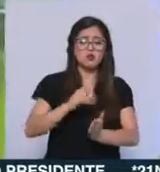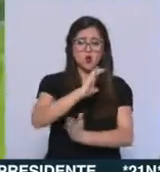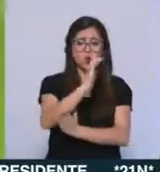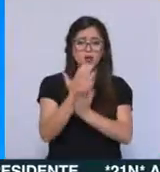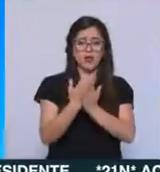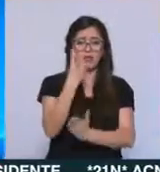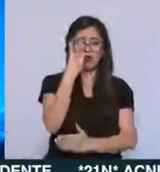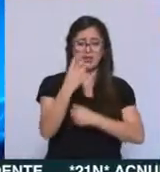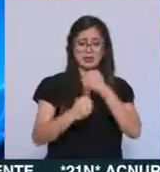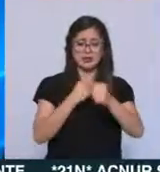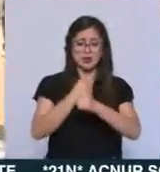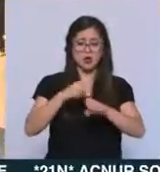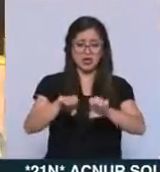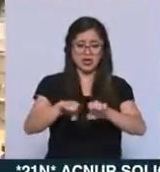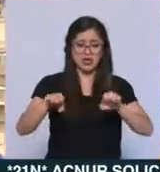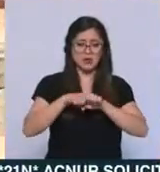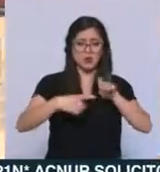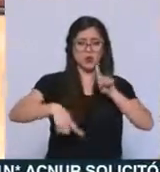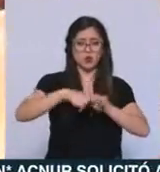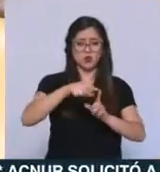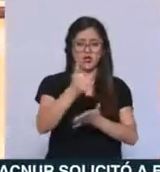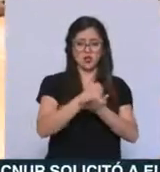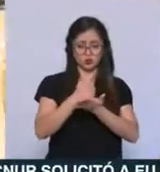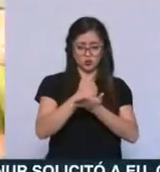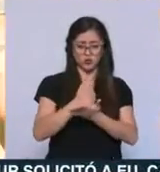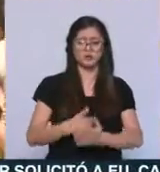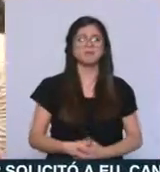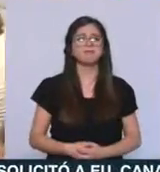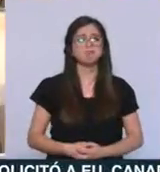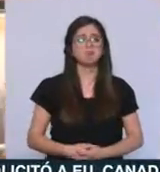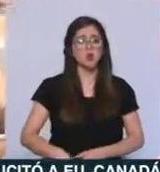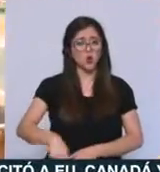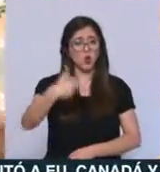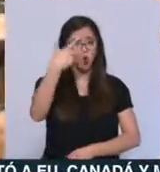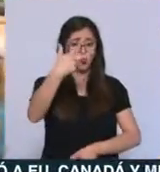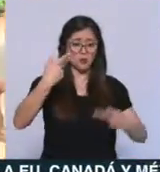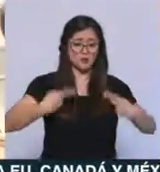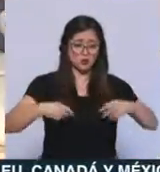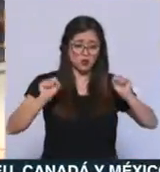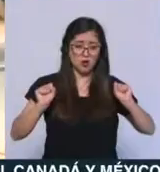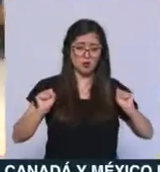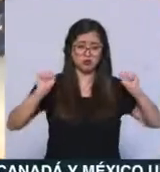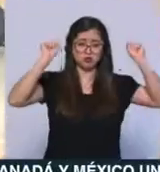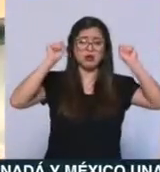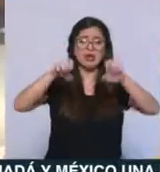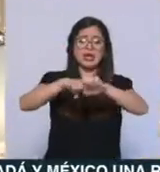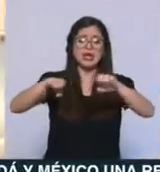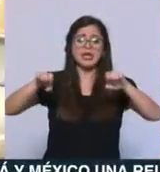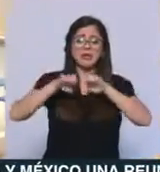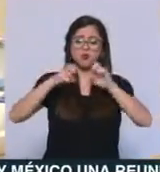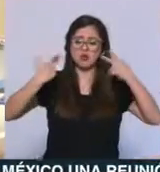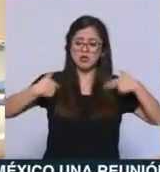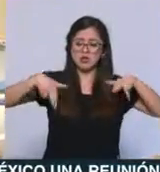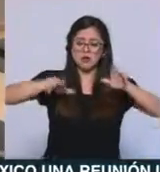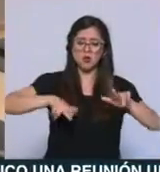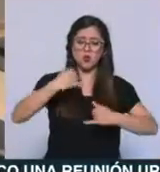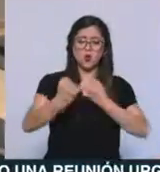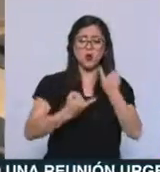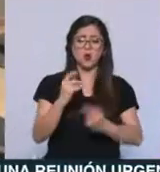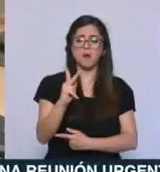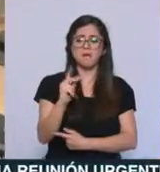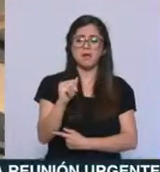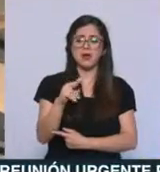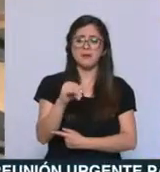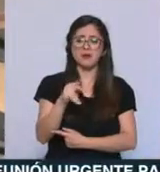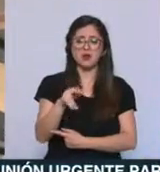institución celeste. La selección, conformada por 8 pesistas, representarán a México en los Juegos Panamericanos que se realizarán en